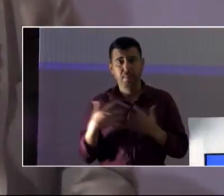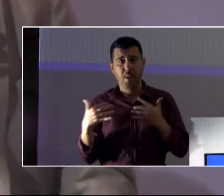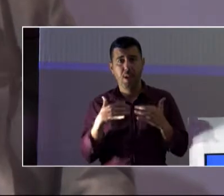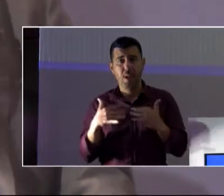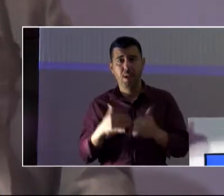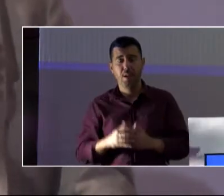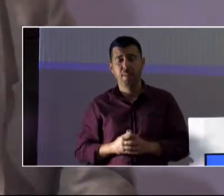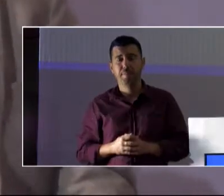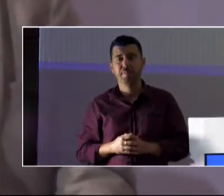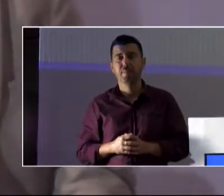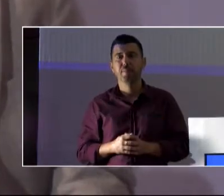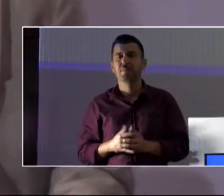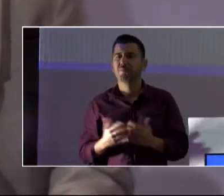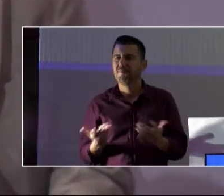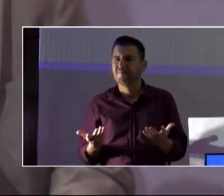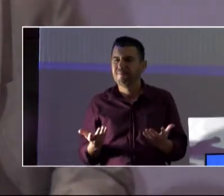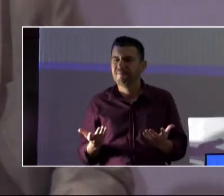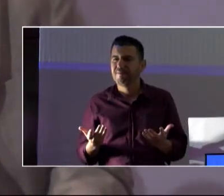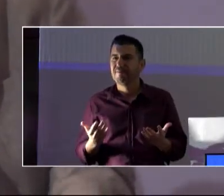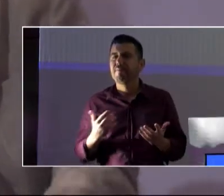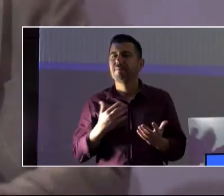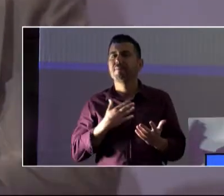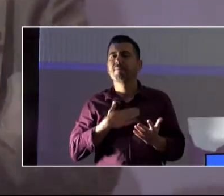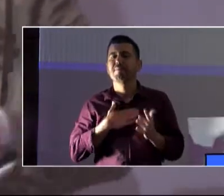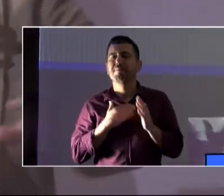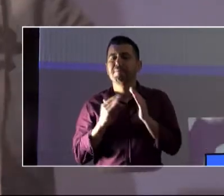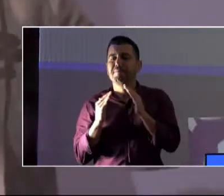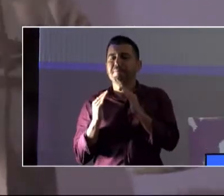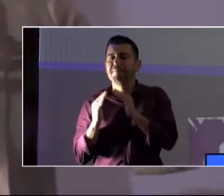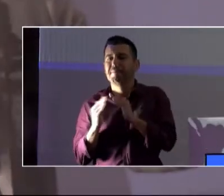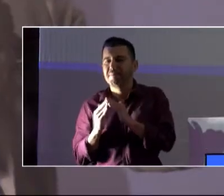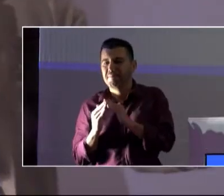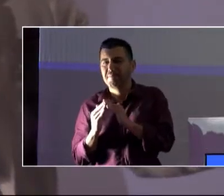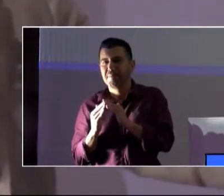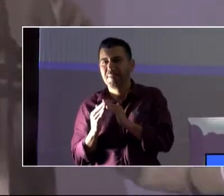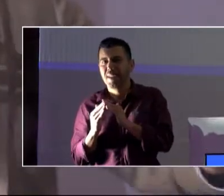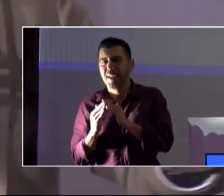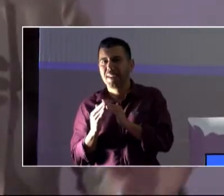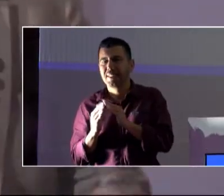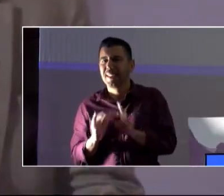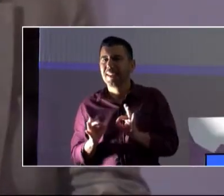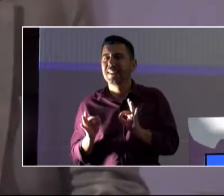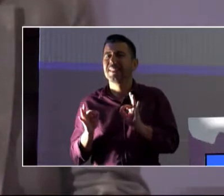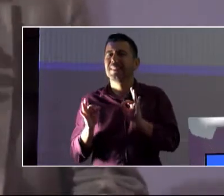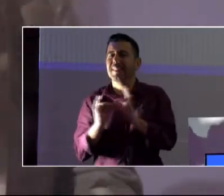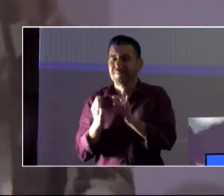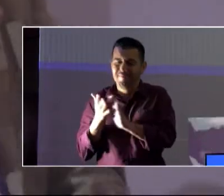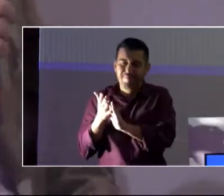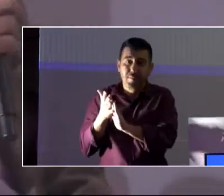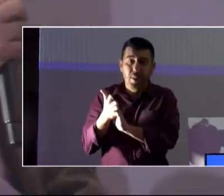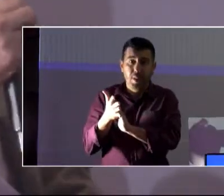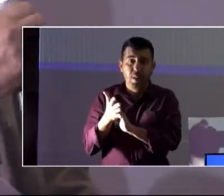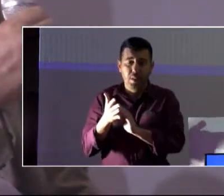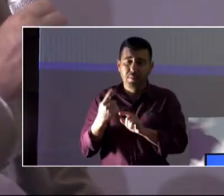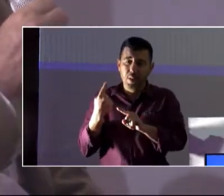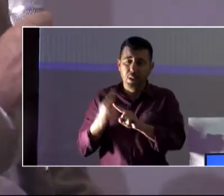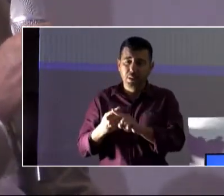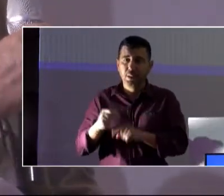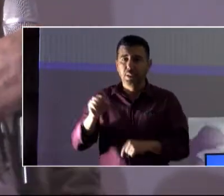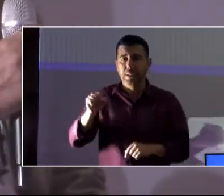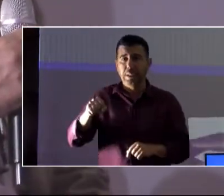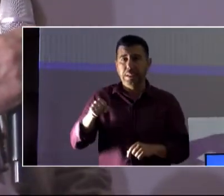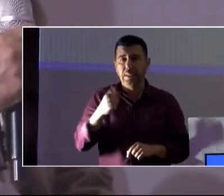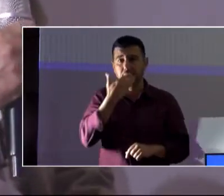En mi casa hay un variotipo de secuestros especiales. Pablo